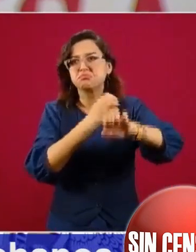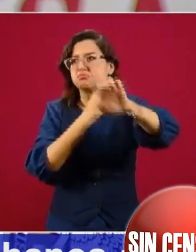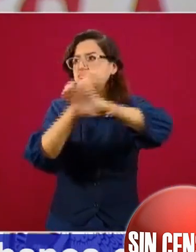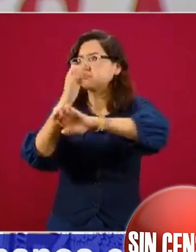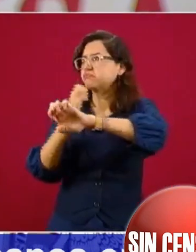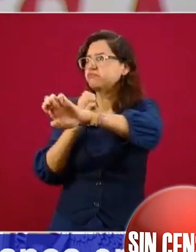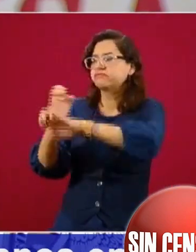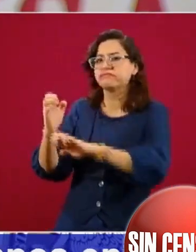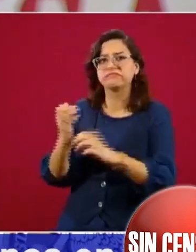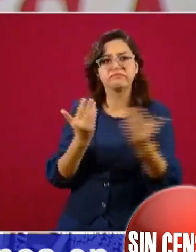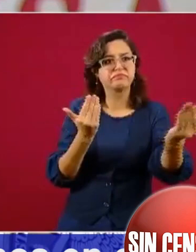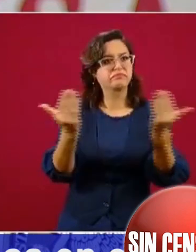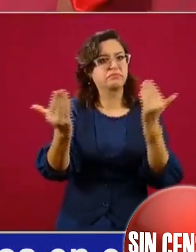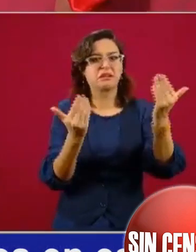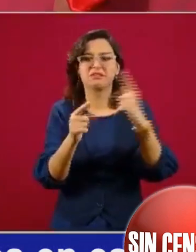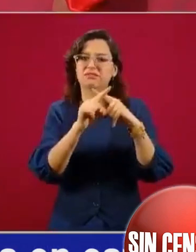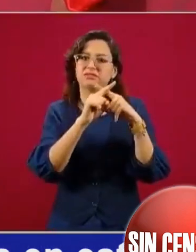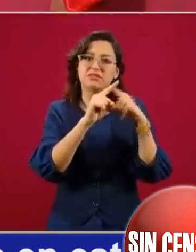Segundo,